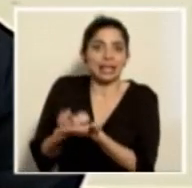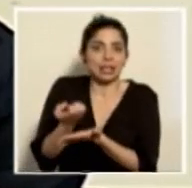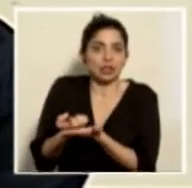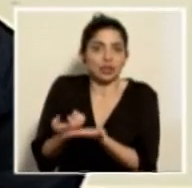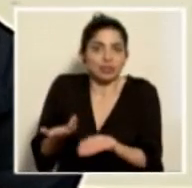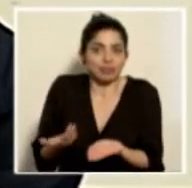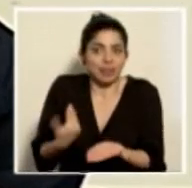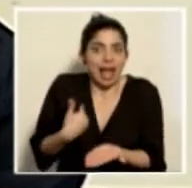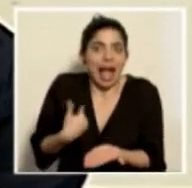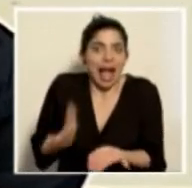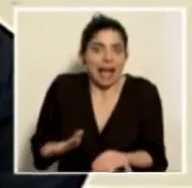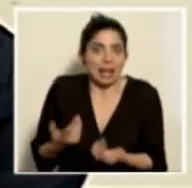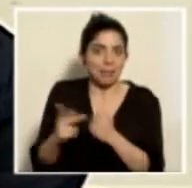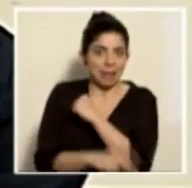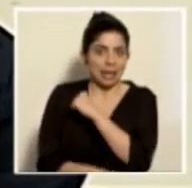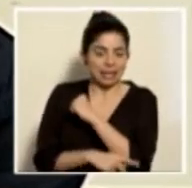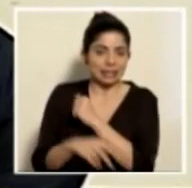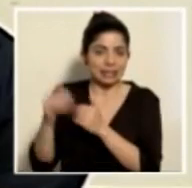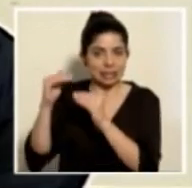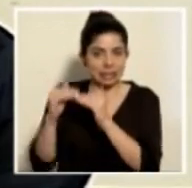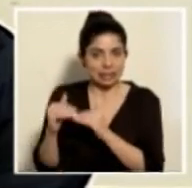y tendrá el país.